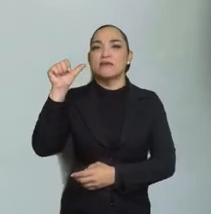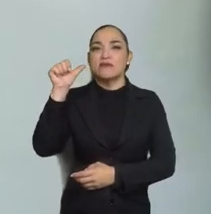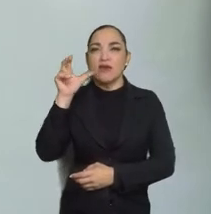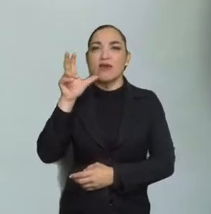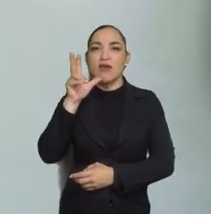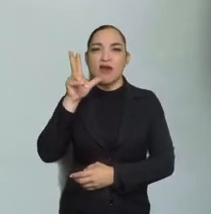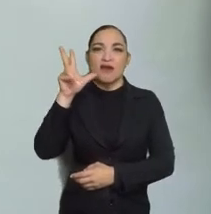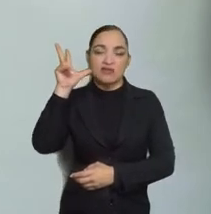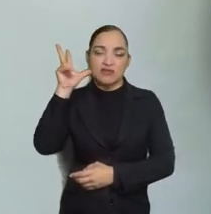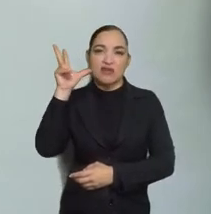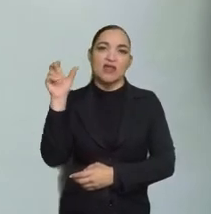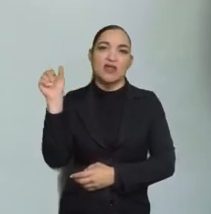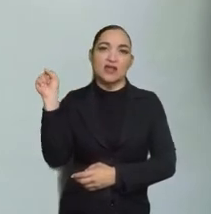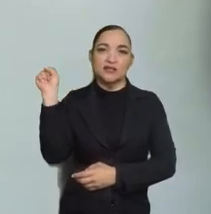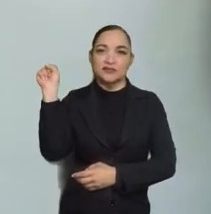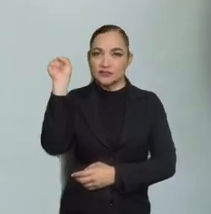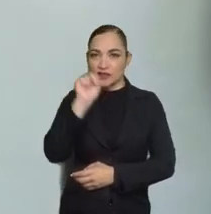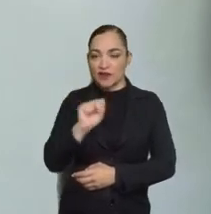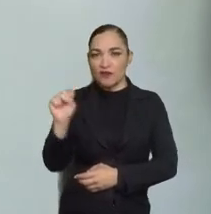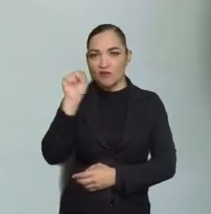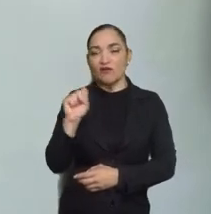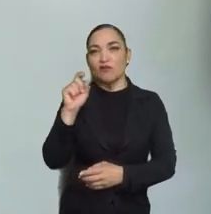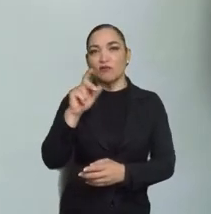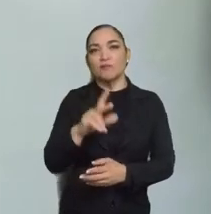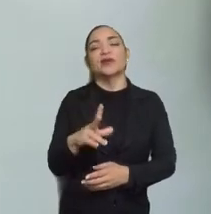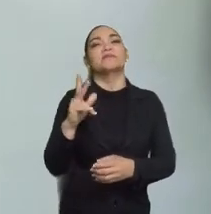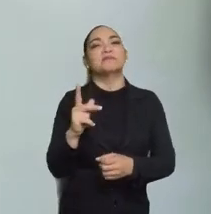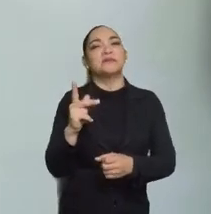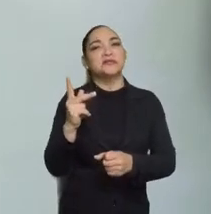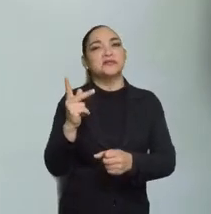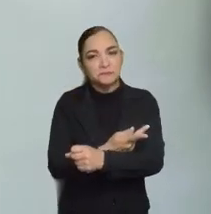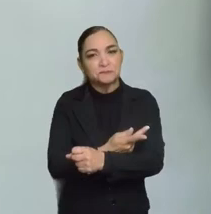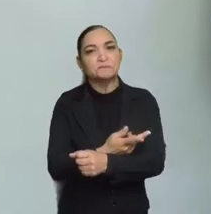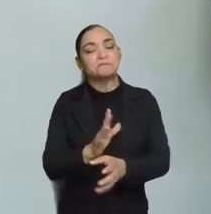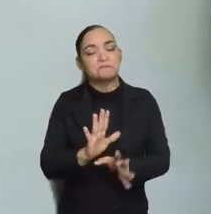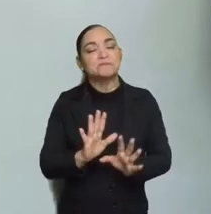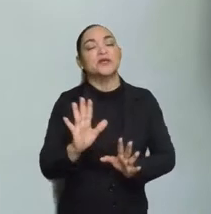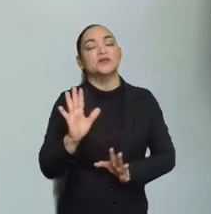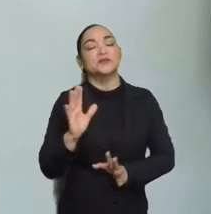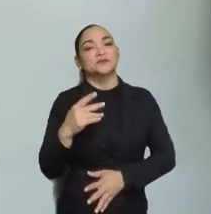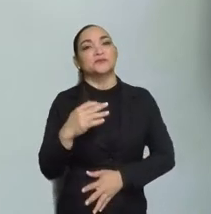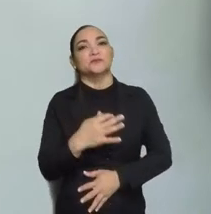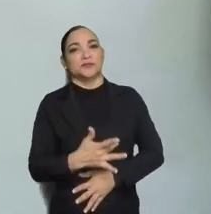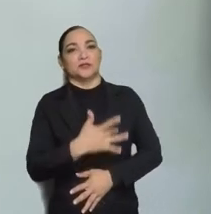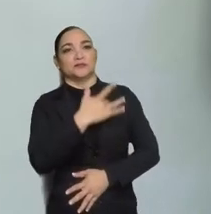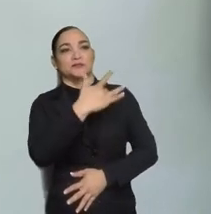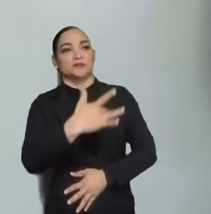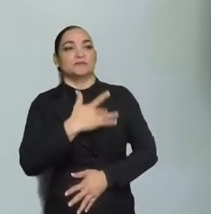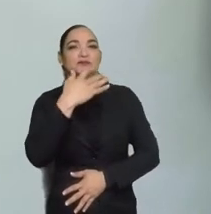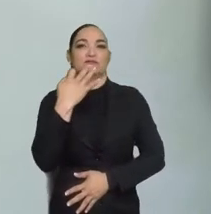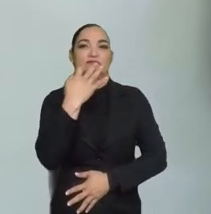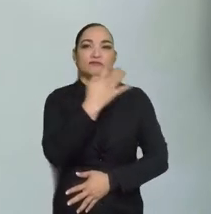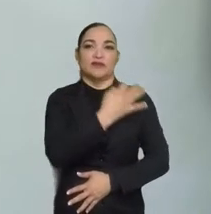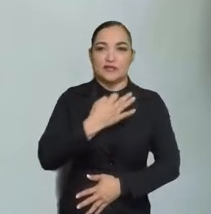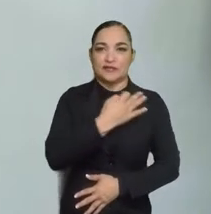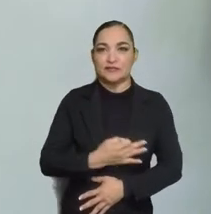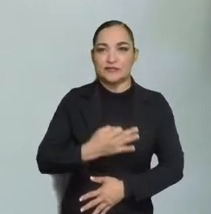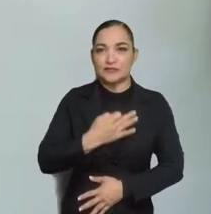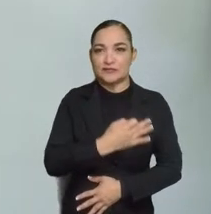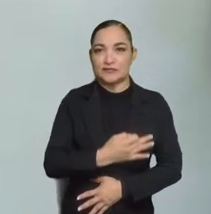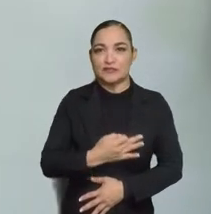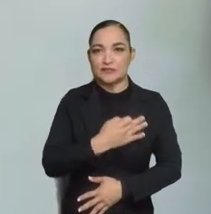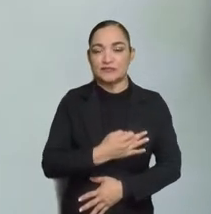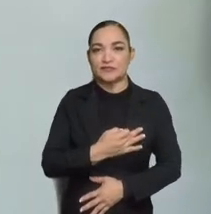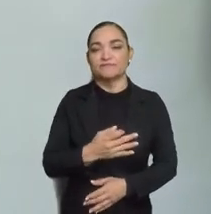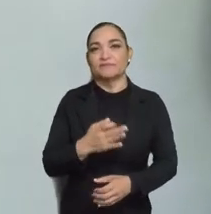Fíjense nomás que lo que pasó, pero pues estamos contentos. De por sí ahí traemos muchas broncas